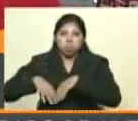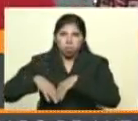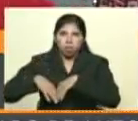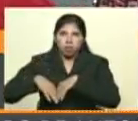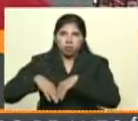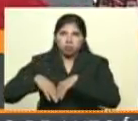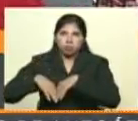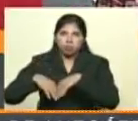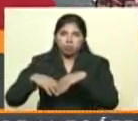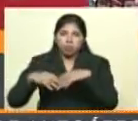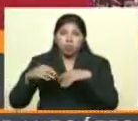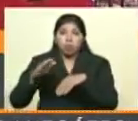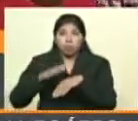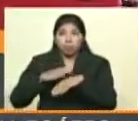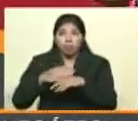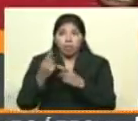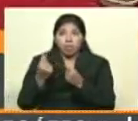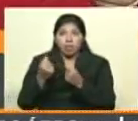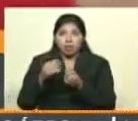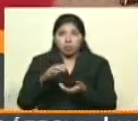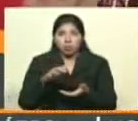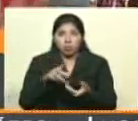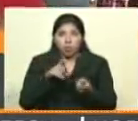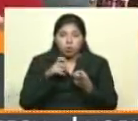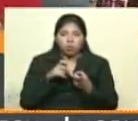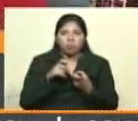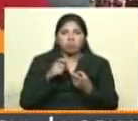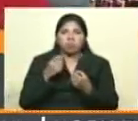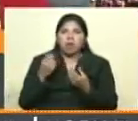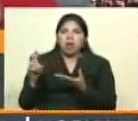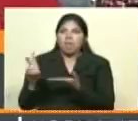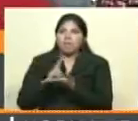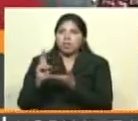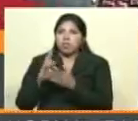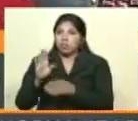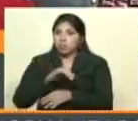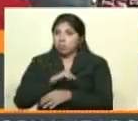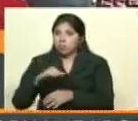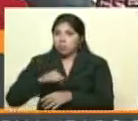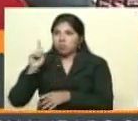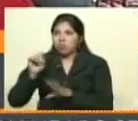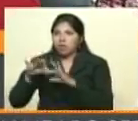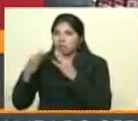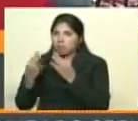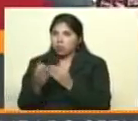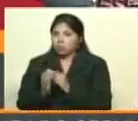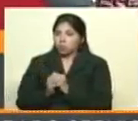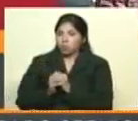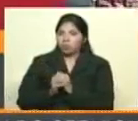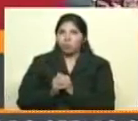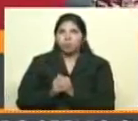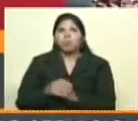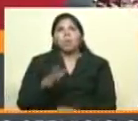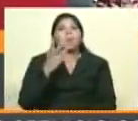Lo destruyó, lo destruyó. Así. Imagínense ustedes, usted es dirigente de un